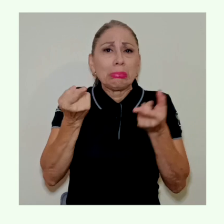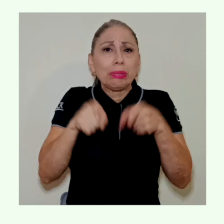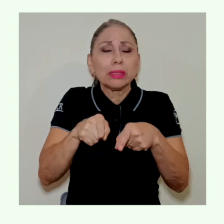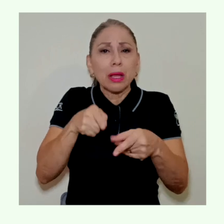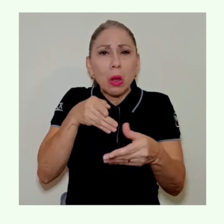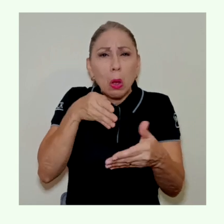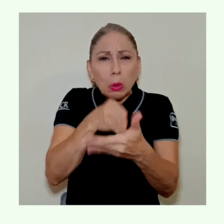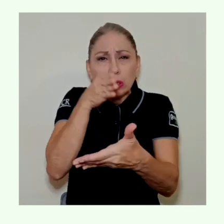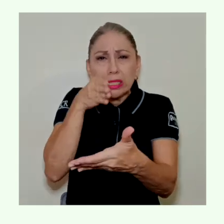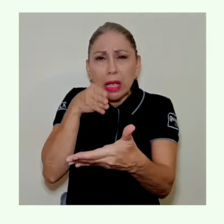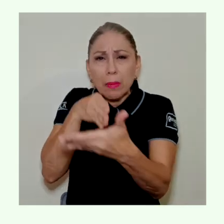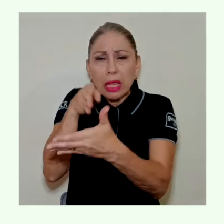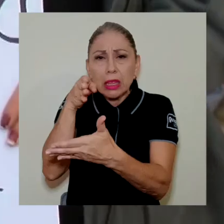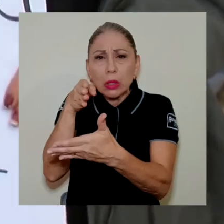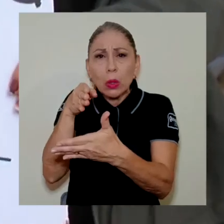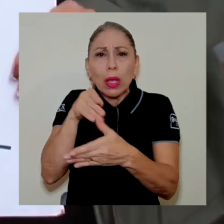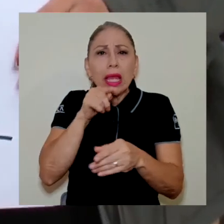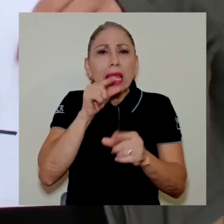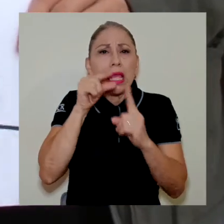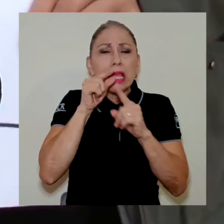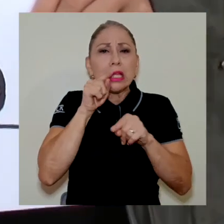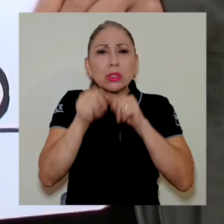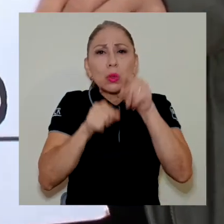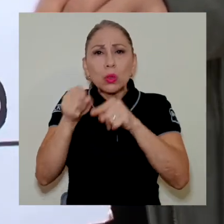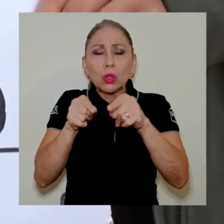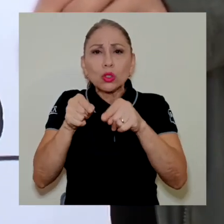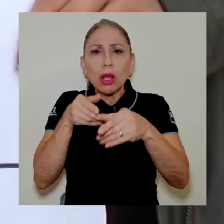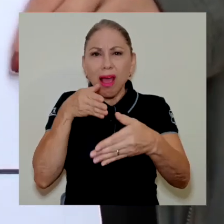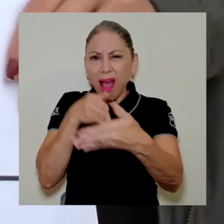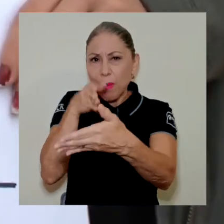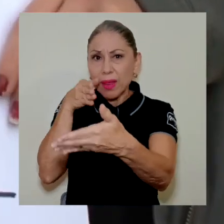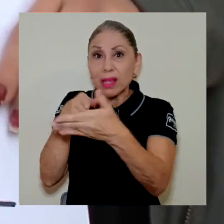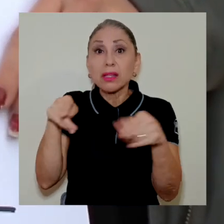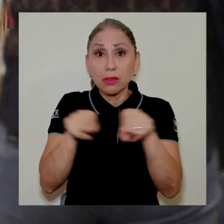insultos, amenazas e incluso han perdido la vida.